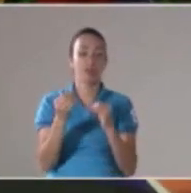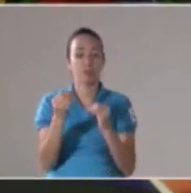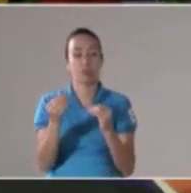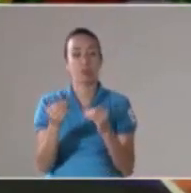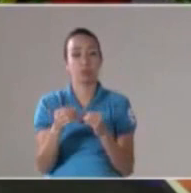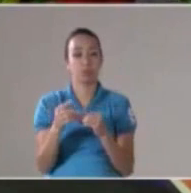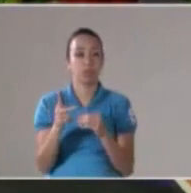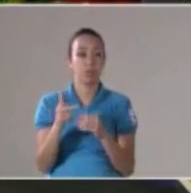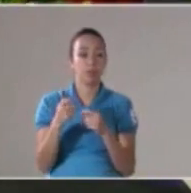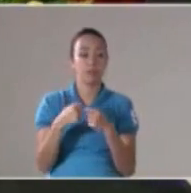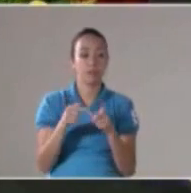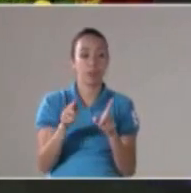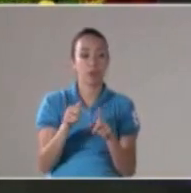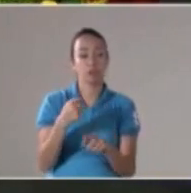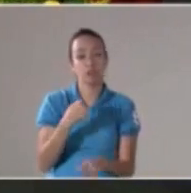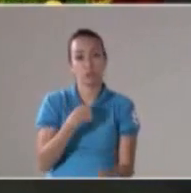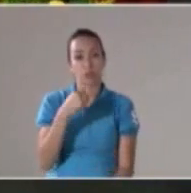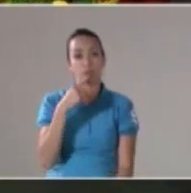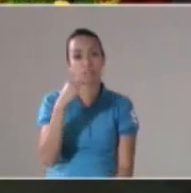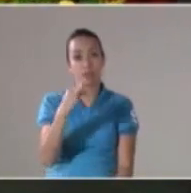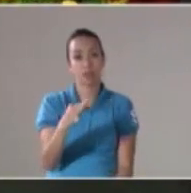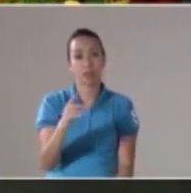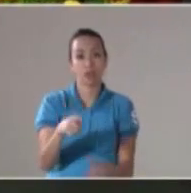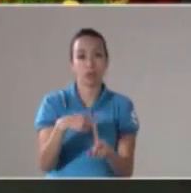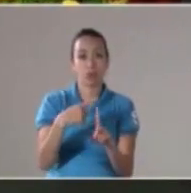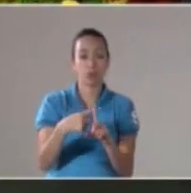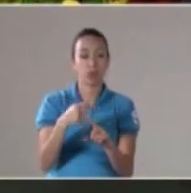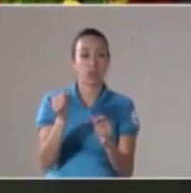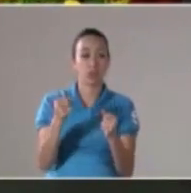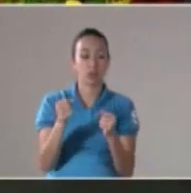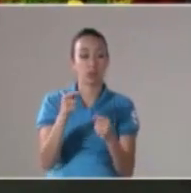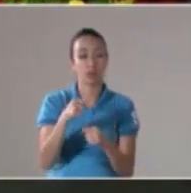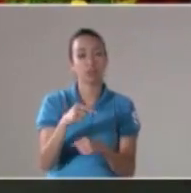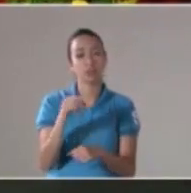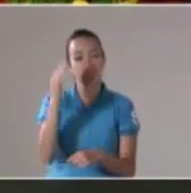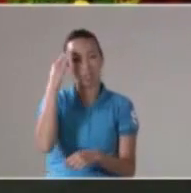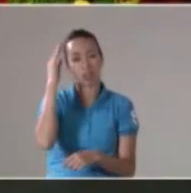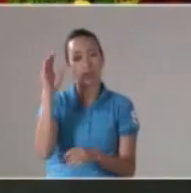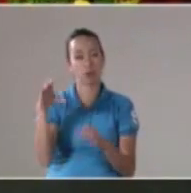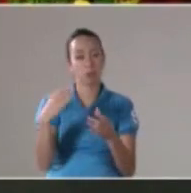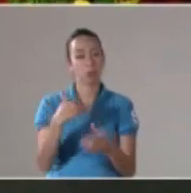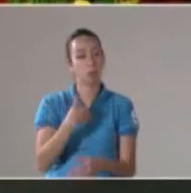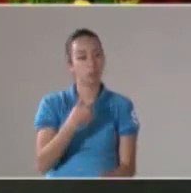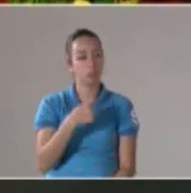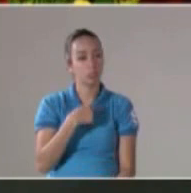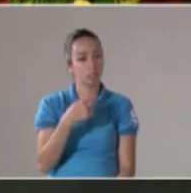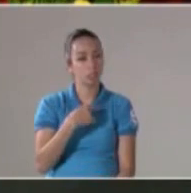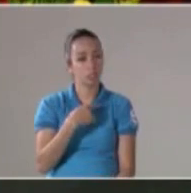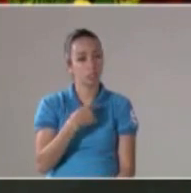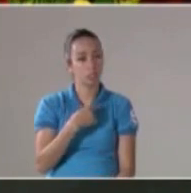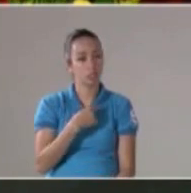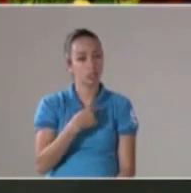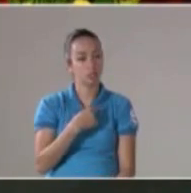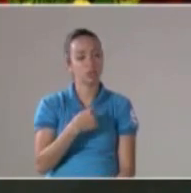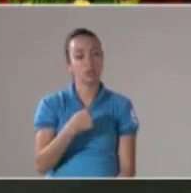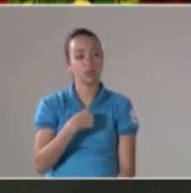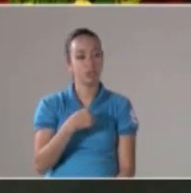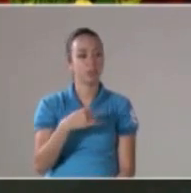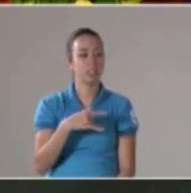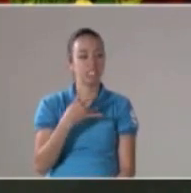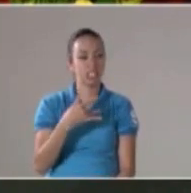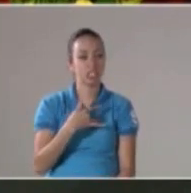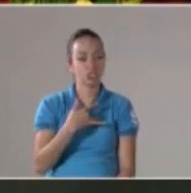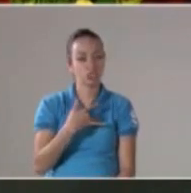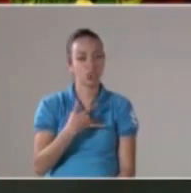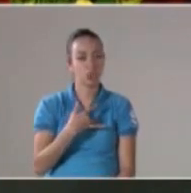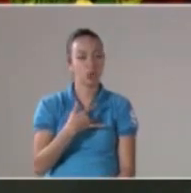sin hablar. Pero yo, sinceramente, cuando hago eso, ¿sabe cómo me siento? Me siento un desertor.